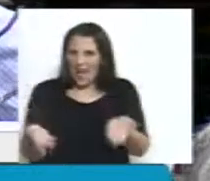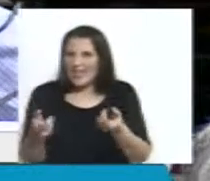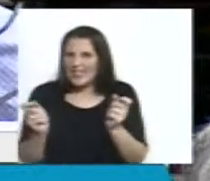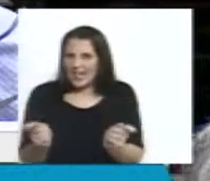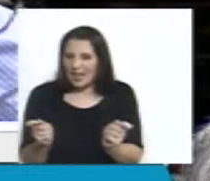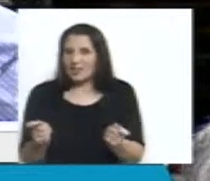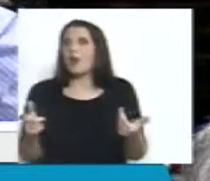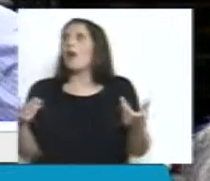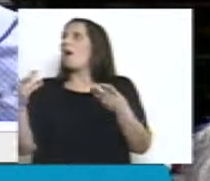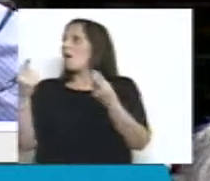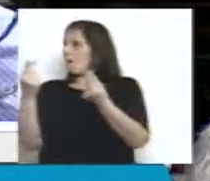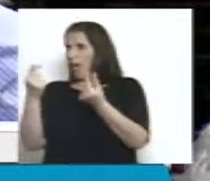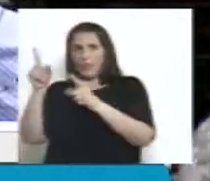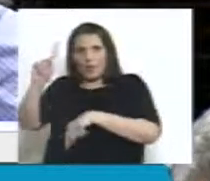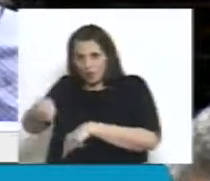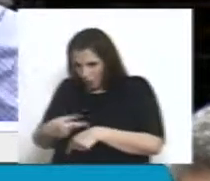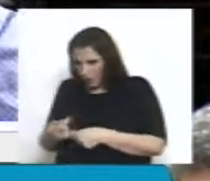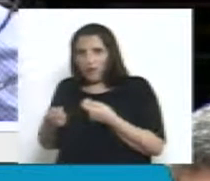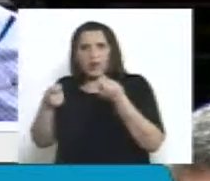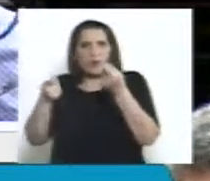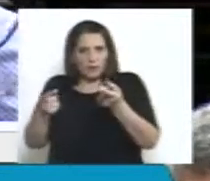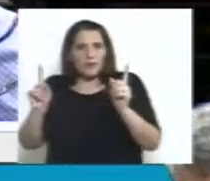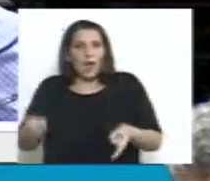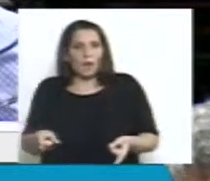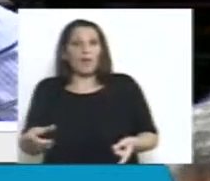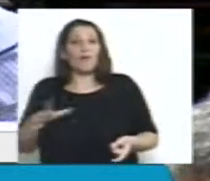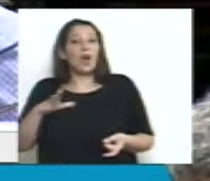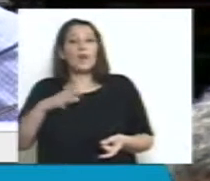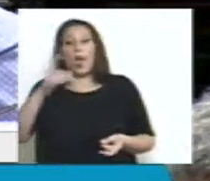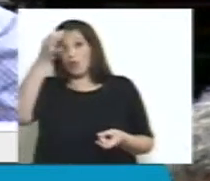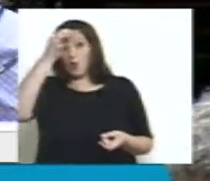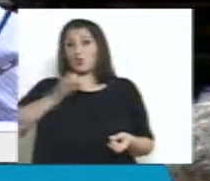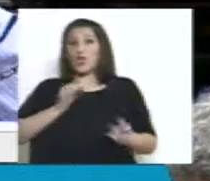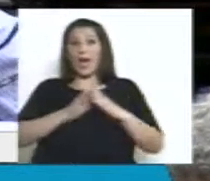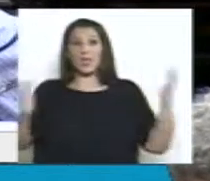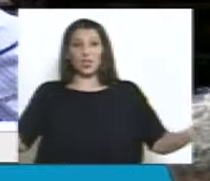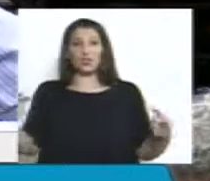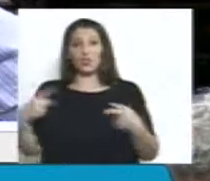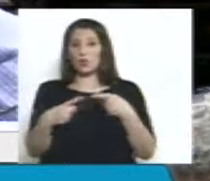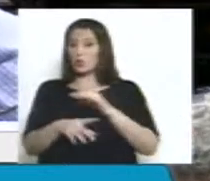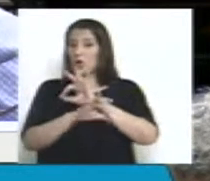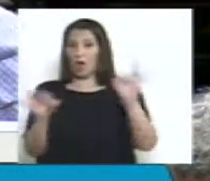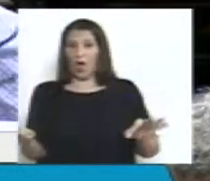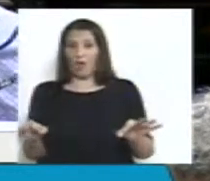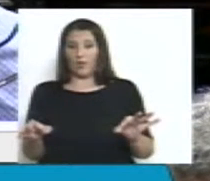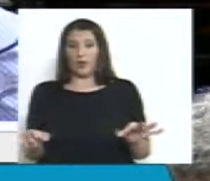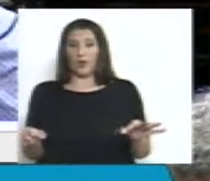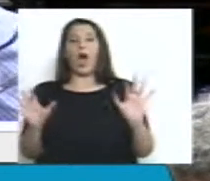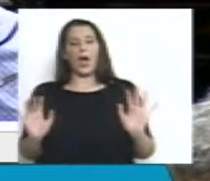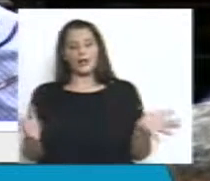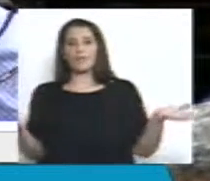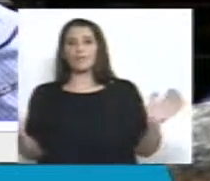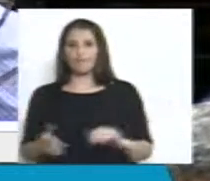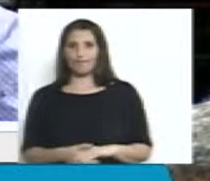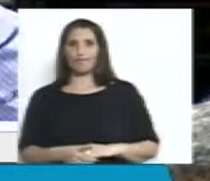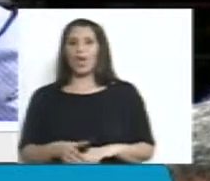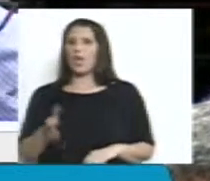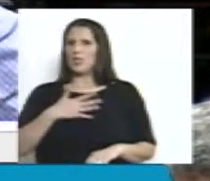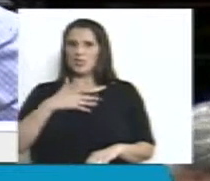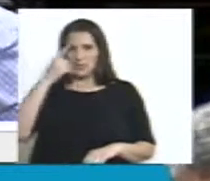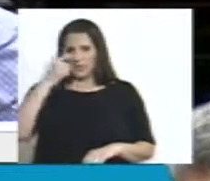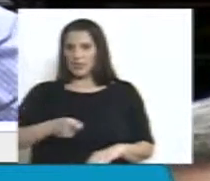financia. Todas esas cosas no se han discutido en la Argentina en estos 12 años y así nos va. Y así nos va y tristemente la calidad